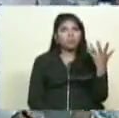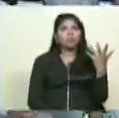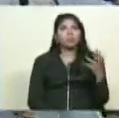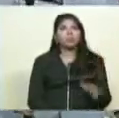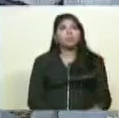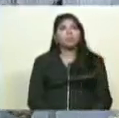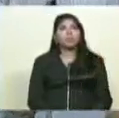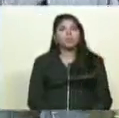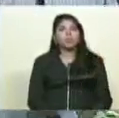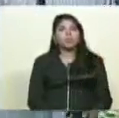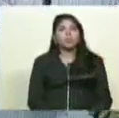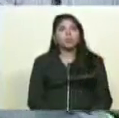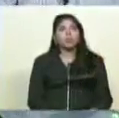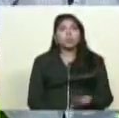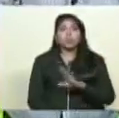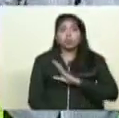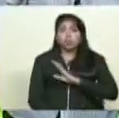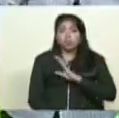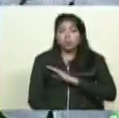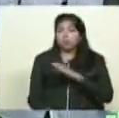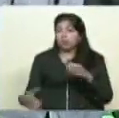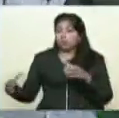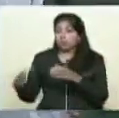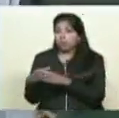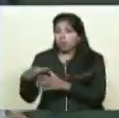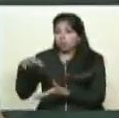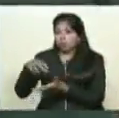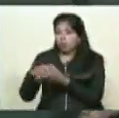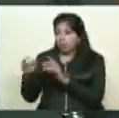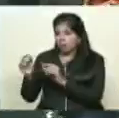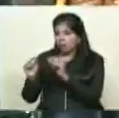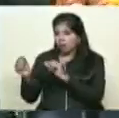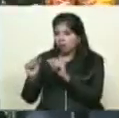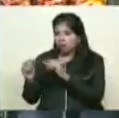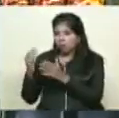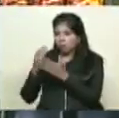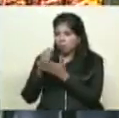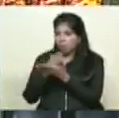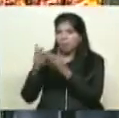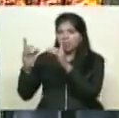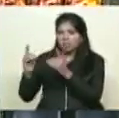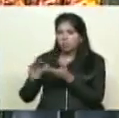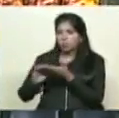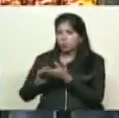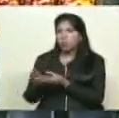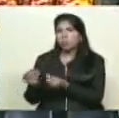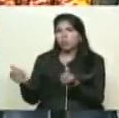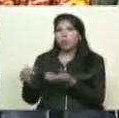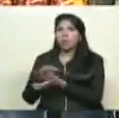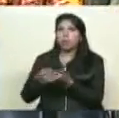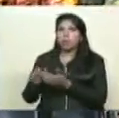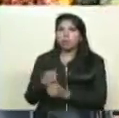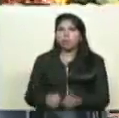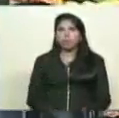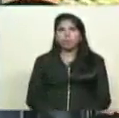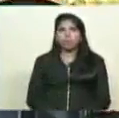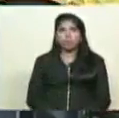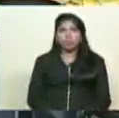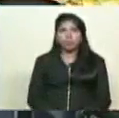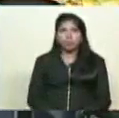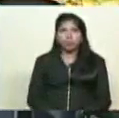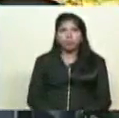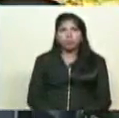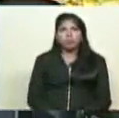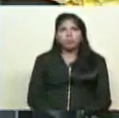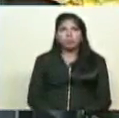abordarse desde el nivel sectorial para discutir la agenda de decisiones que precisamente ha solicitado el ministro del